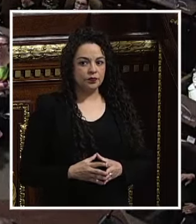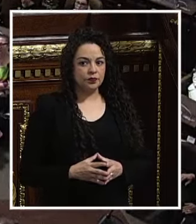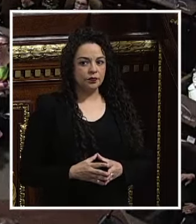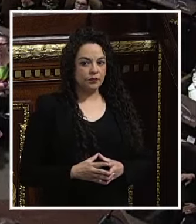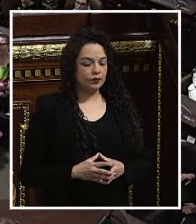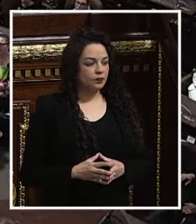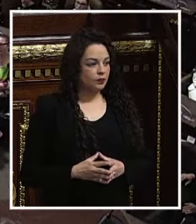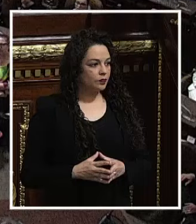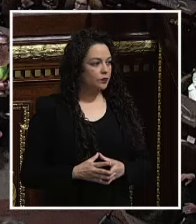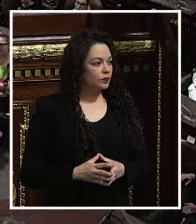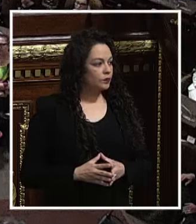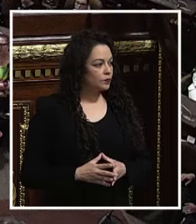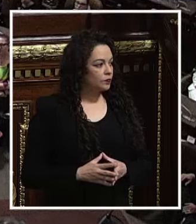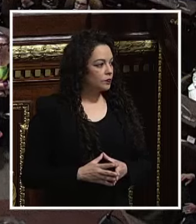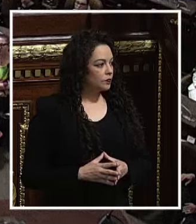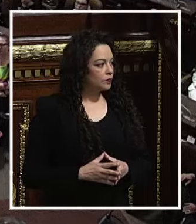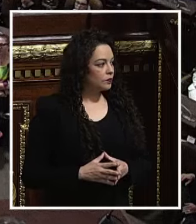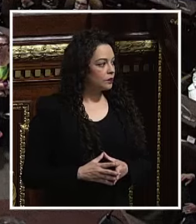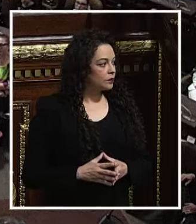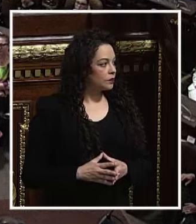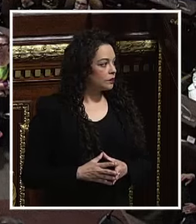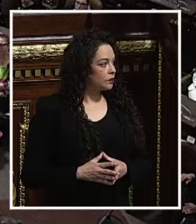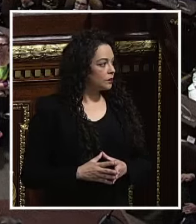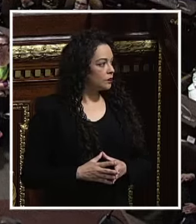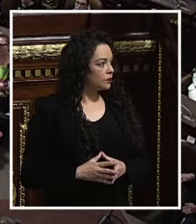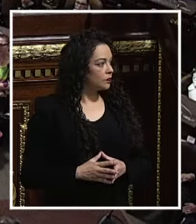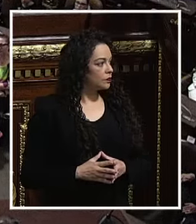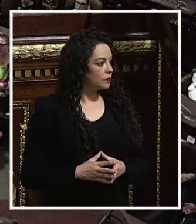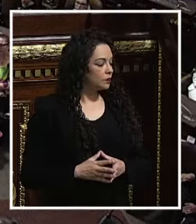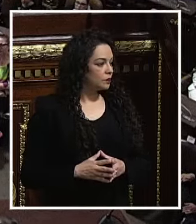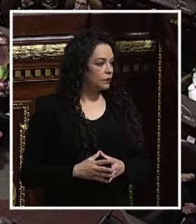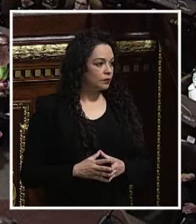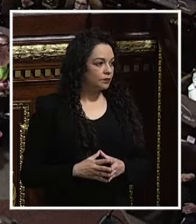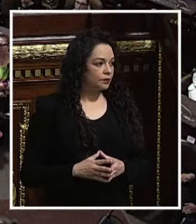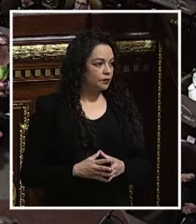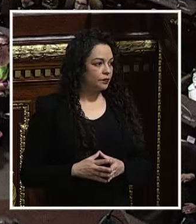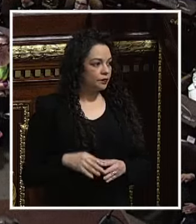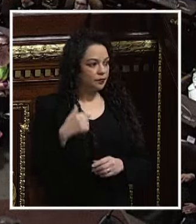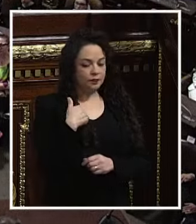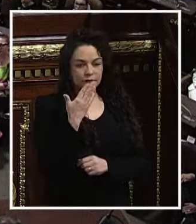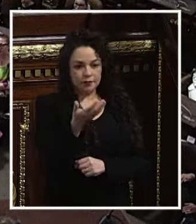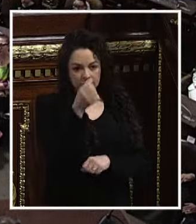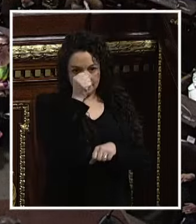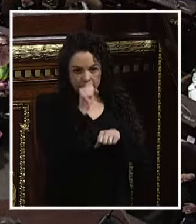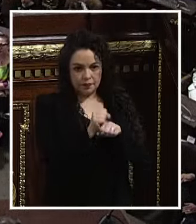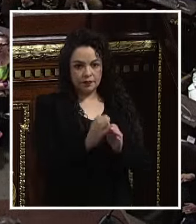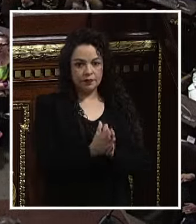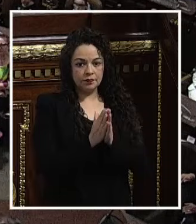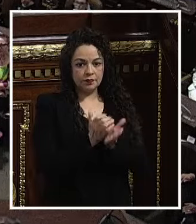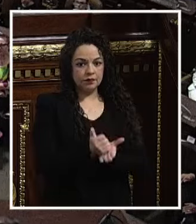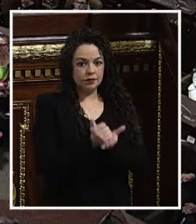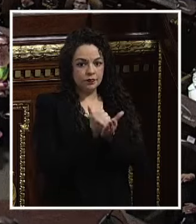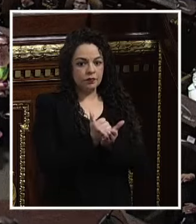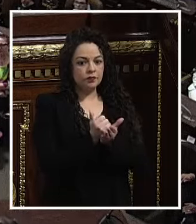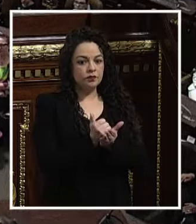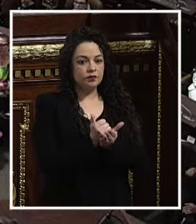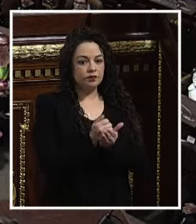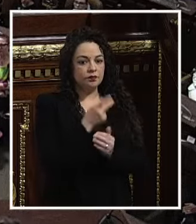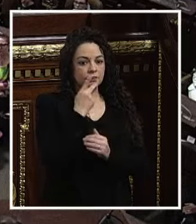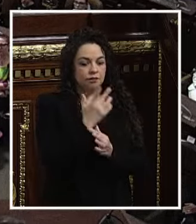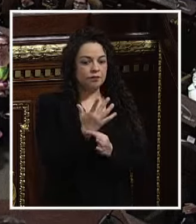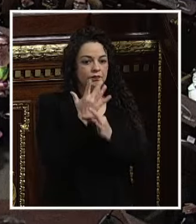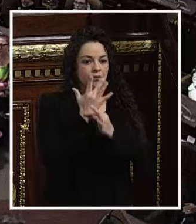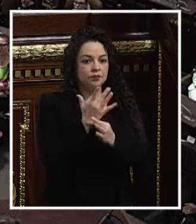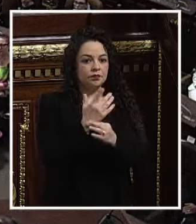Muy bien. Le pedimos a la Secretaría que nos dé el resultado de la votación para